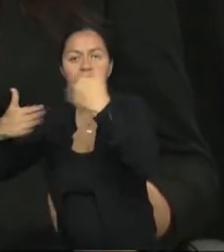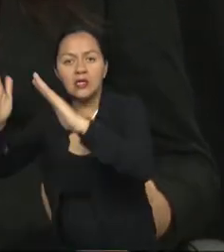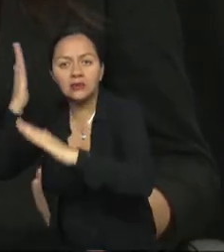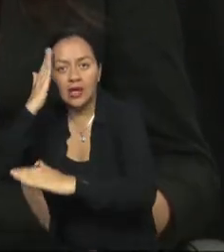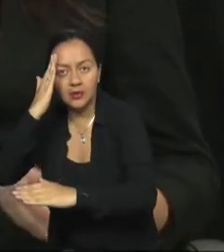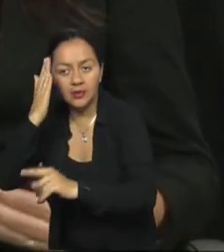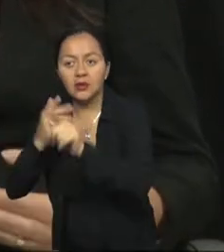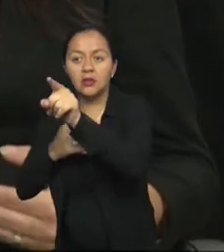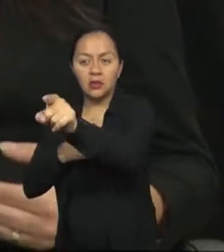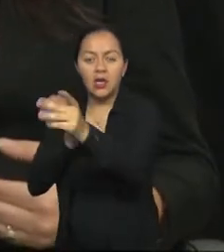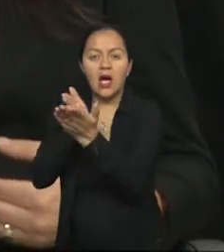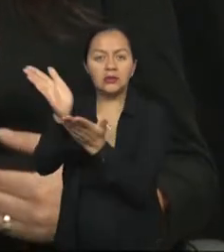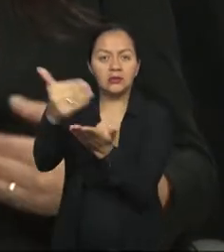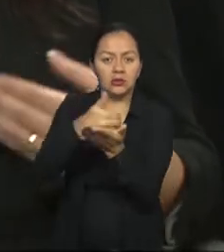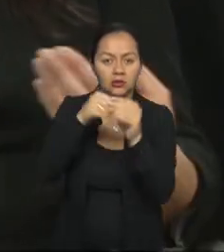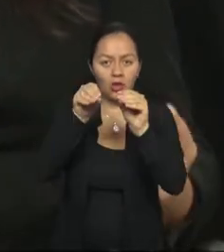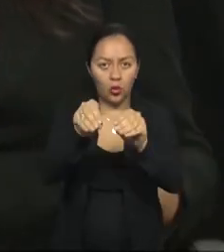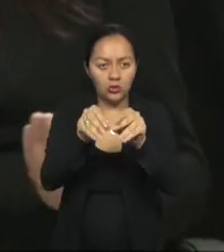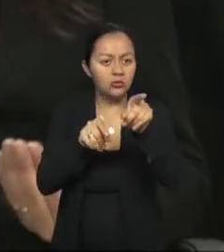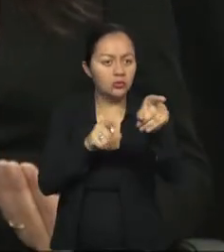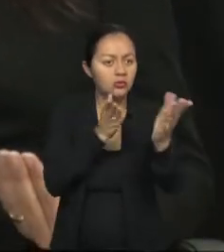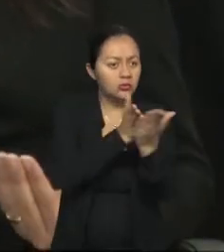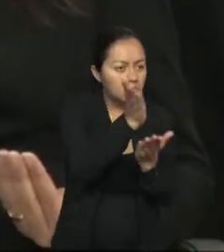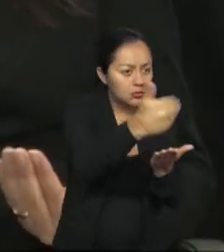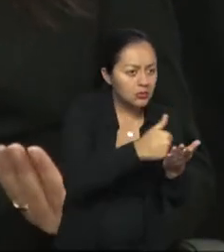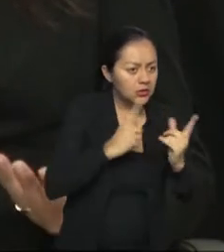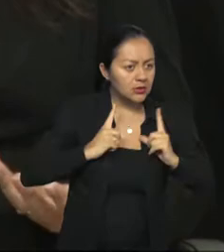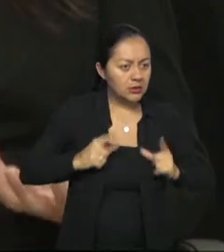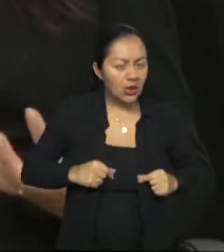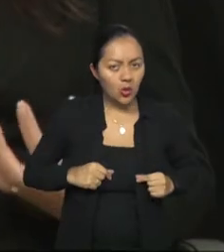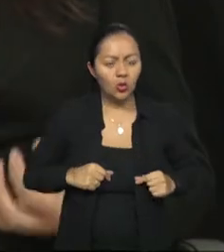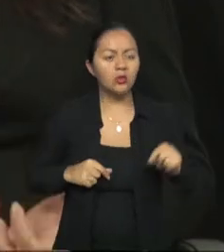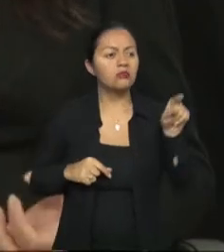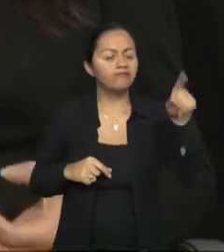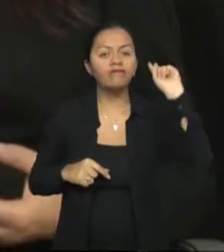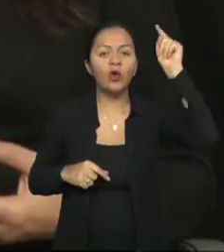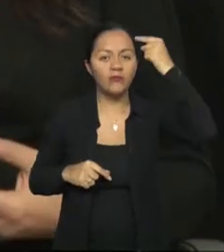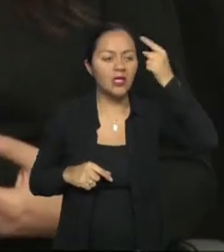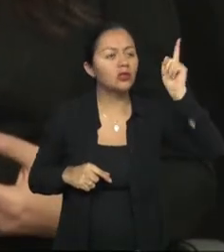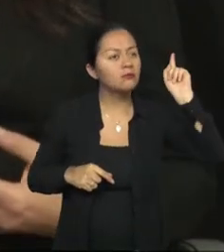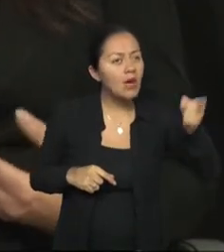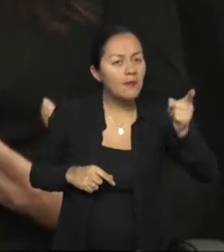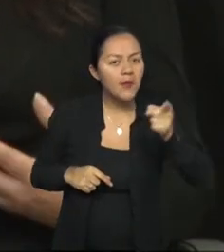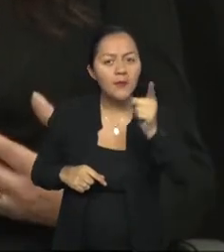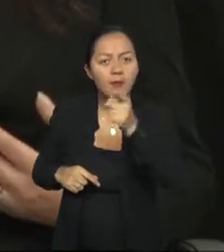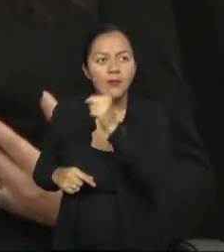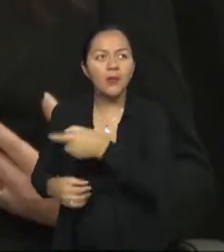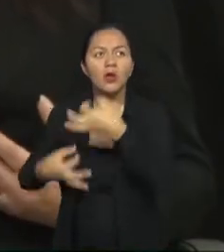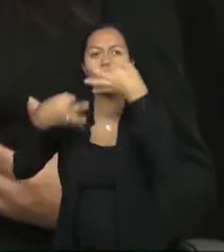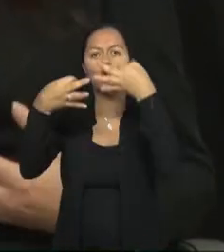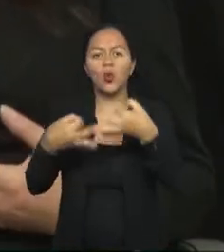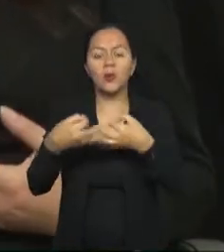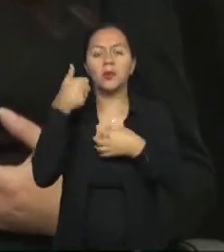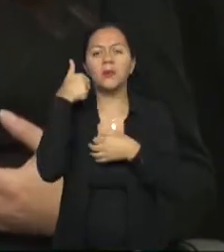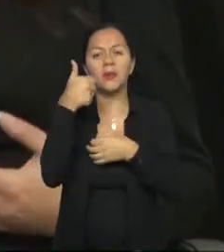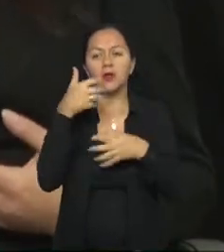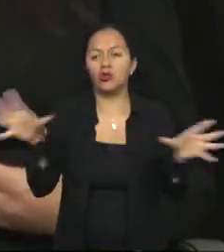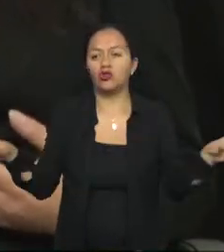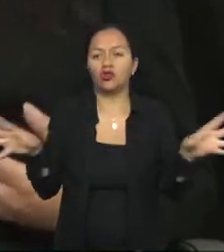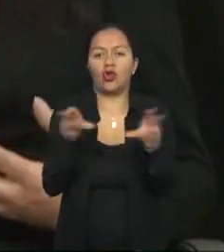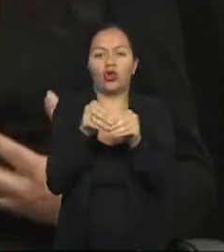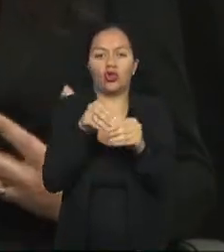tienen acceso a la educación, a la salud. El gobierno lo está cubriendo ya en su